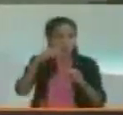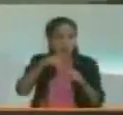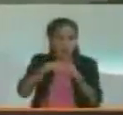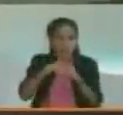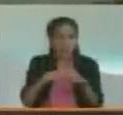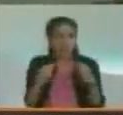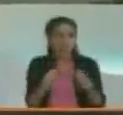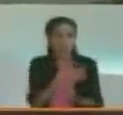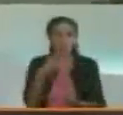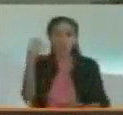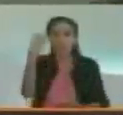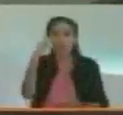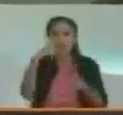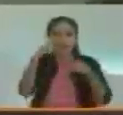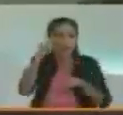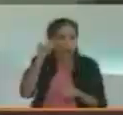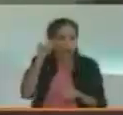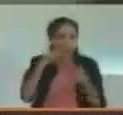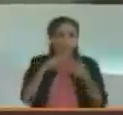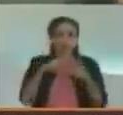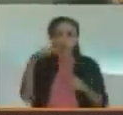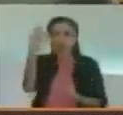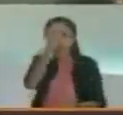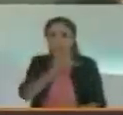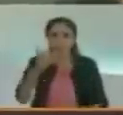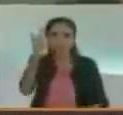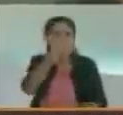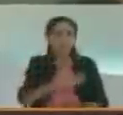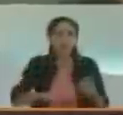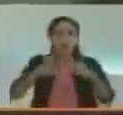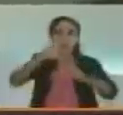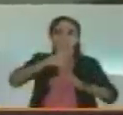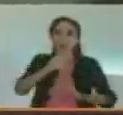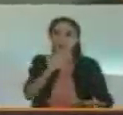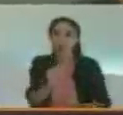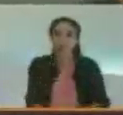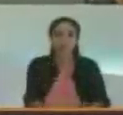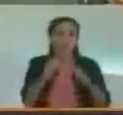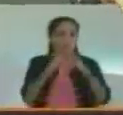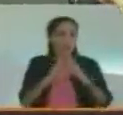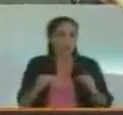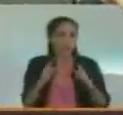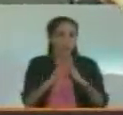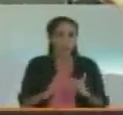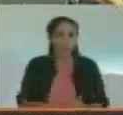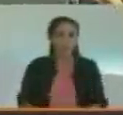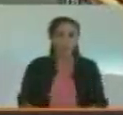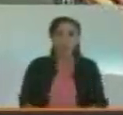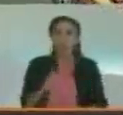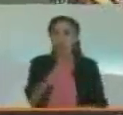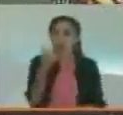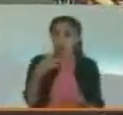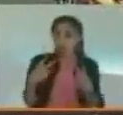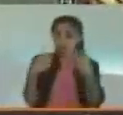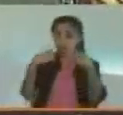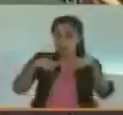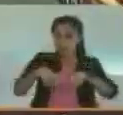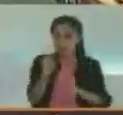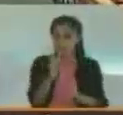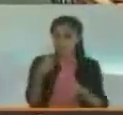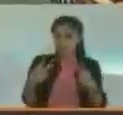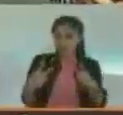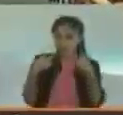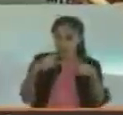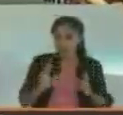general, de Asia, de África, de América del Sur. Quien tenga ojos,